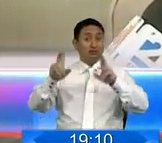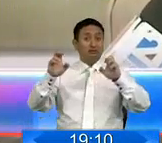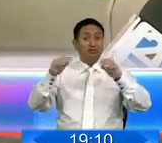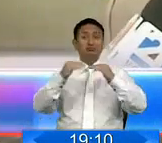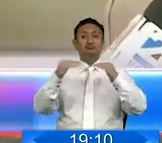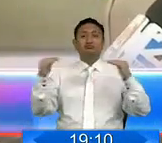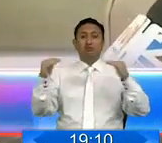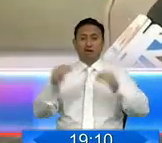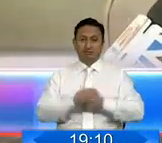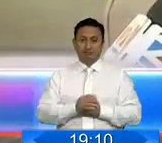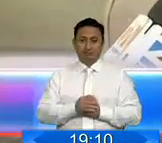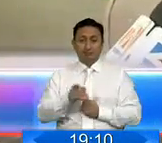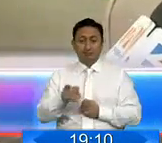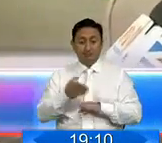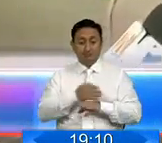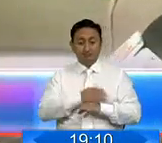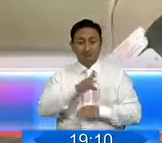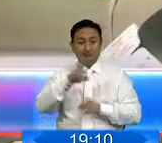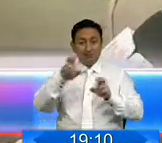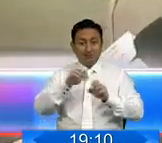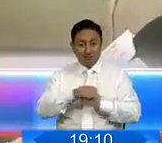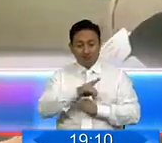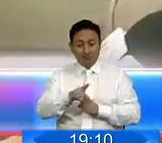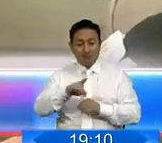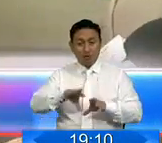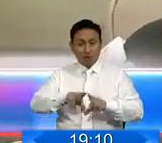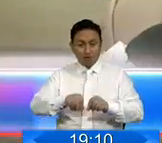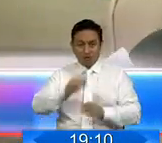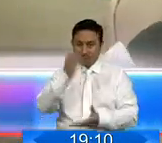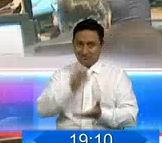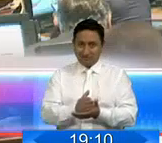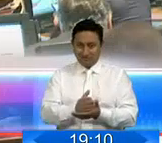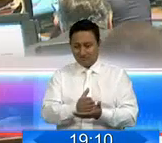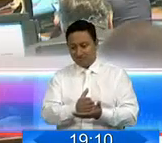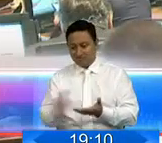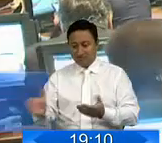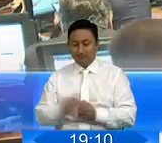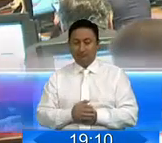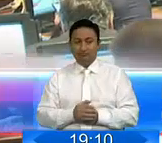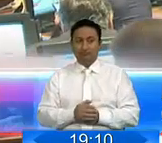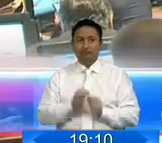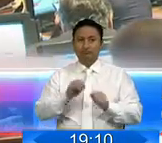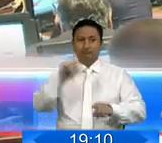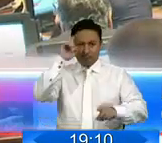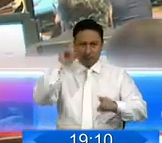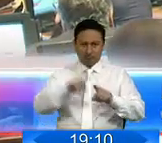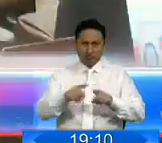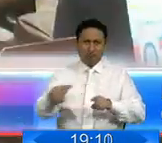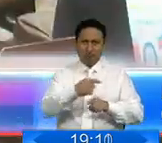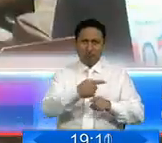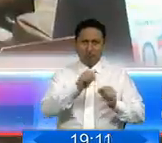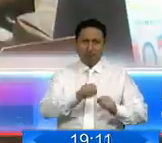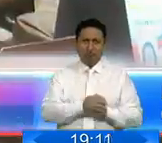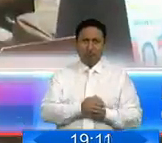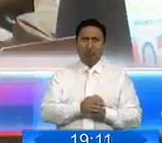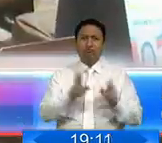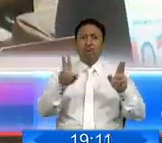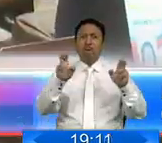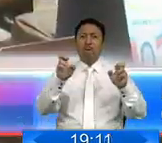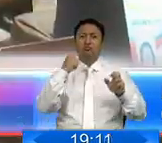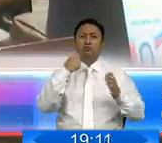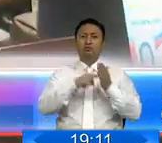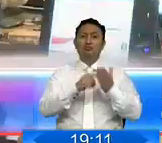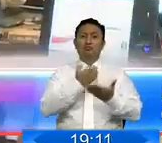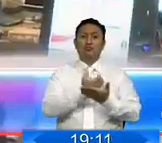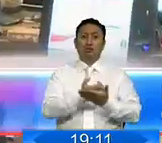democracia, siempre y cuando hablemos de desterrar la corrupción. Y acá concuerdan en que es necesario abordar temas como el